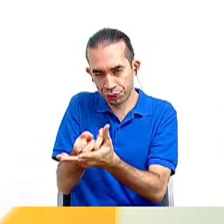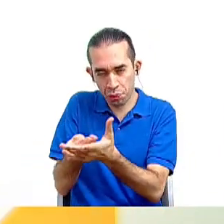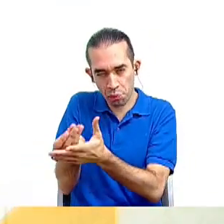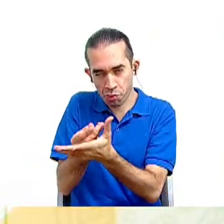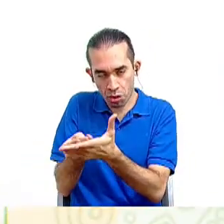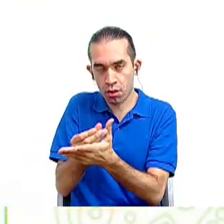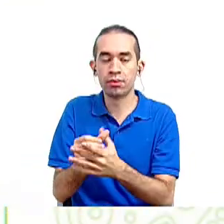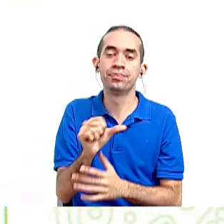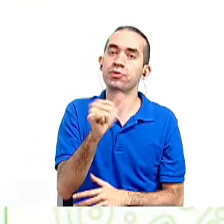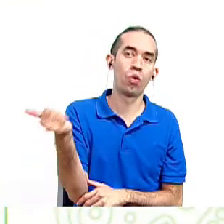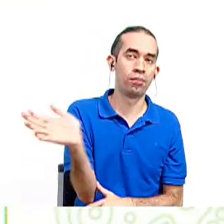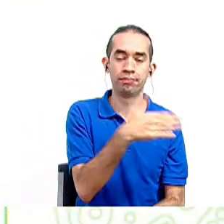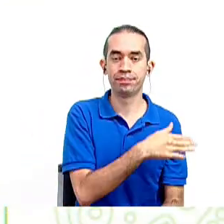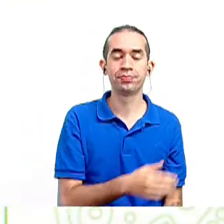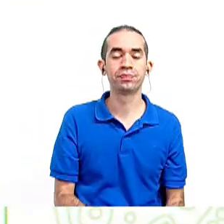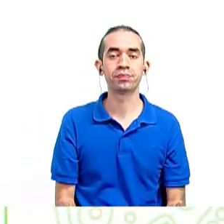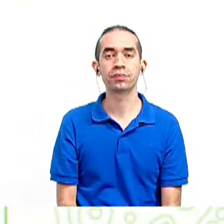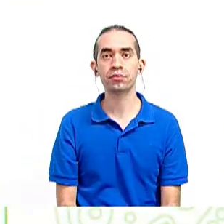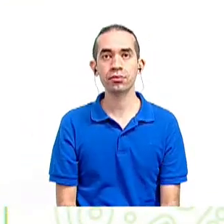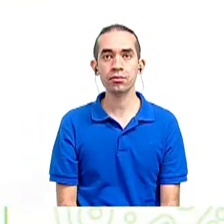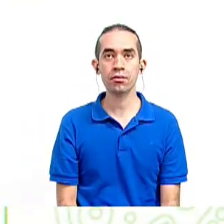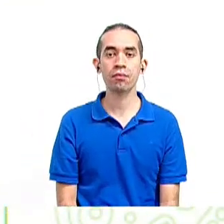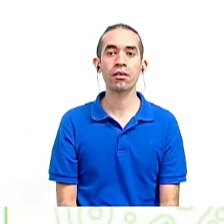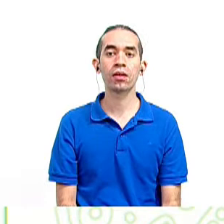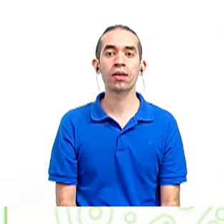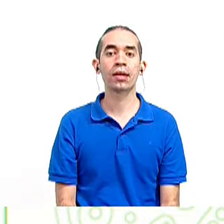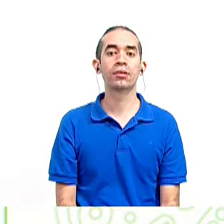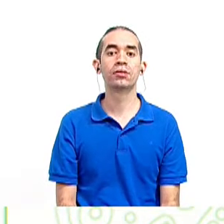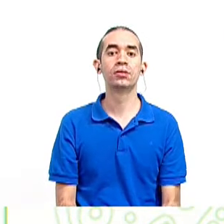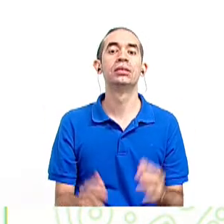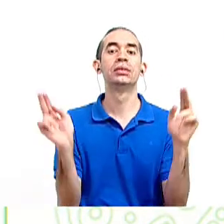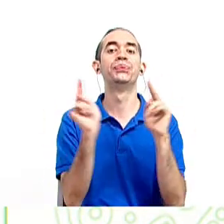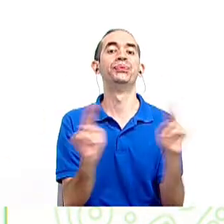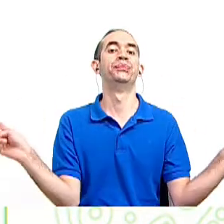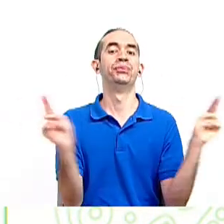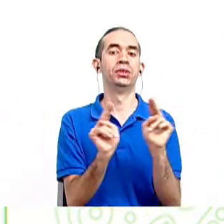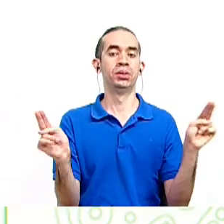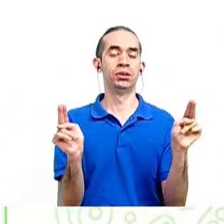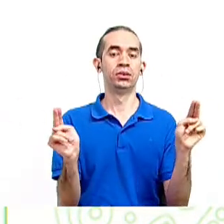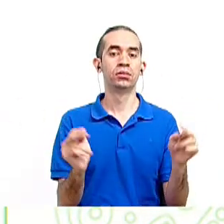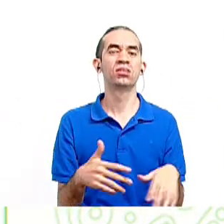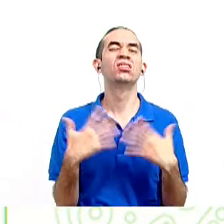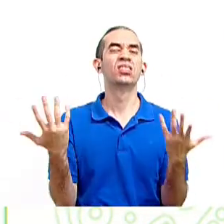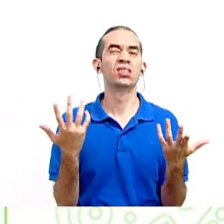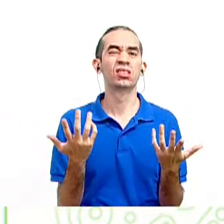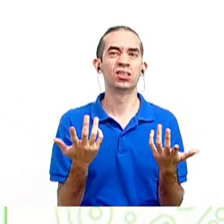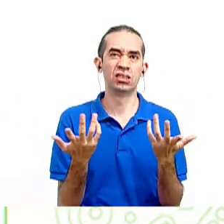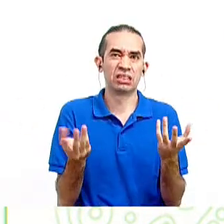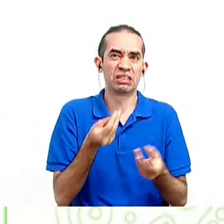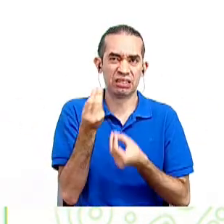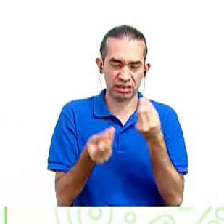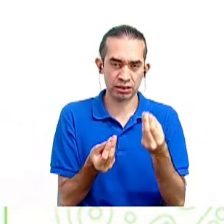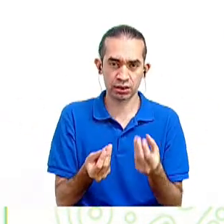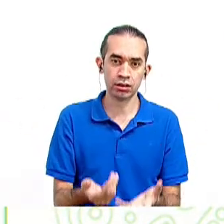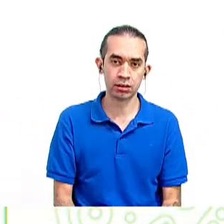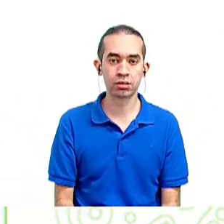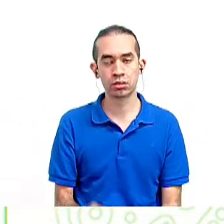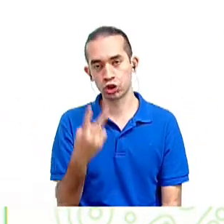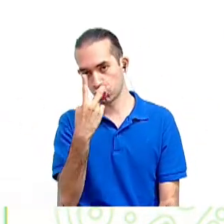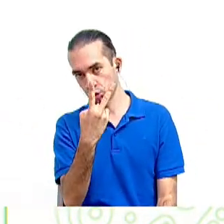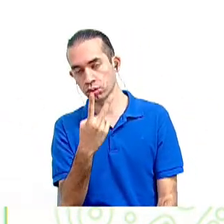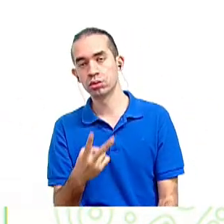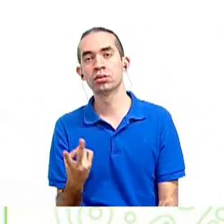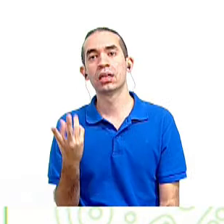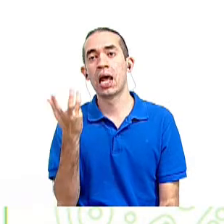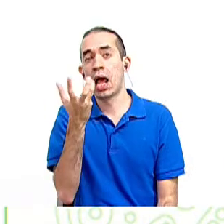de reacción química, que se llama la reacción de neutralización. Una reacción de neutralización, yo necesito dos sustancias,